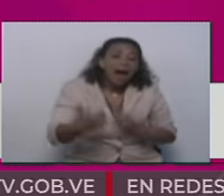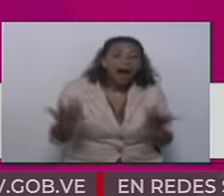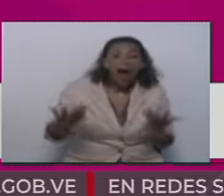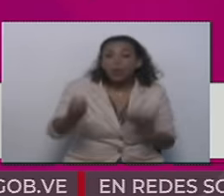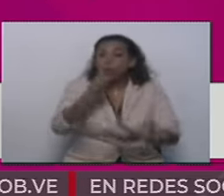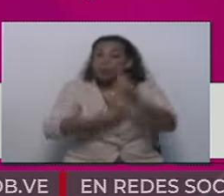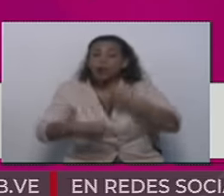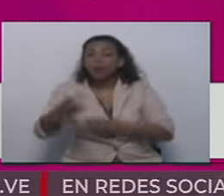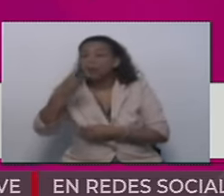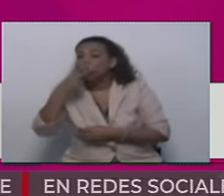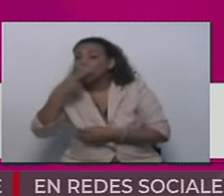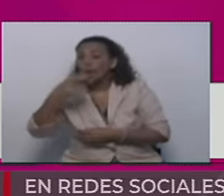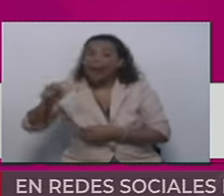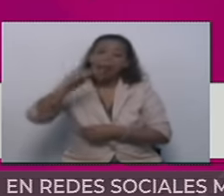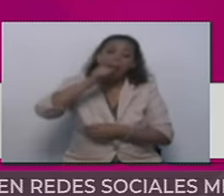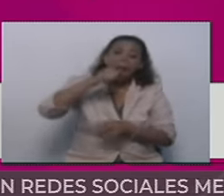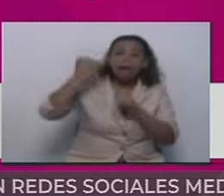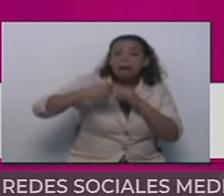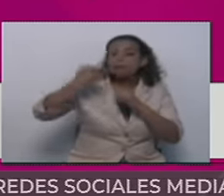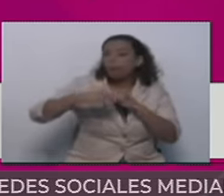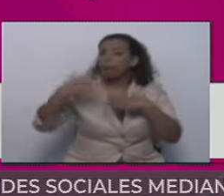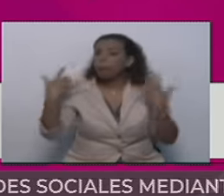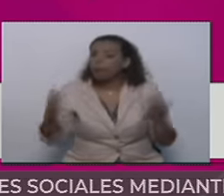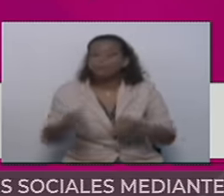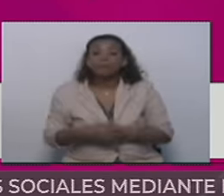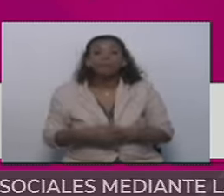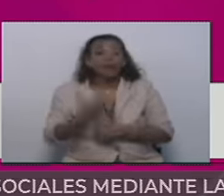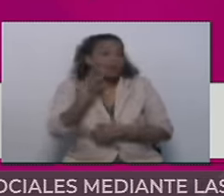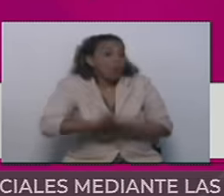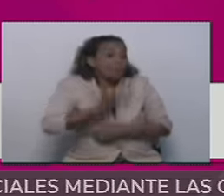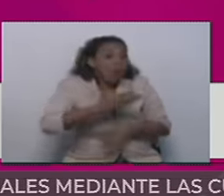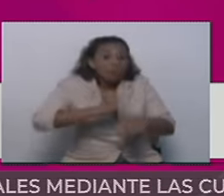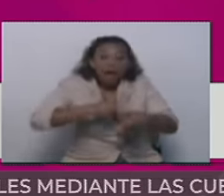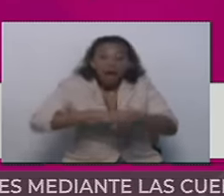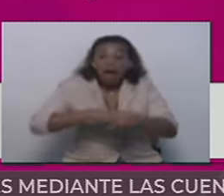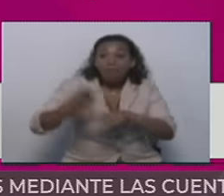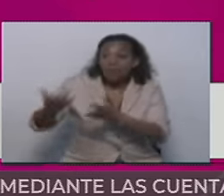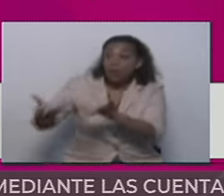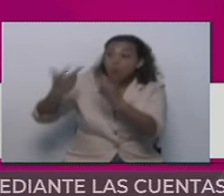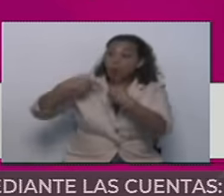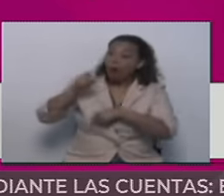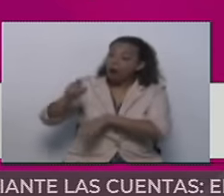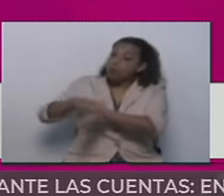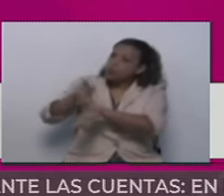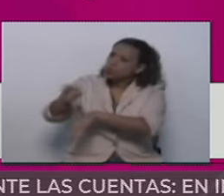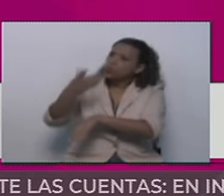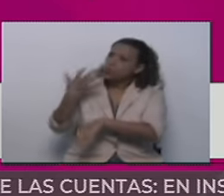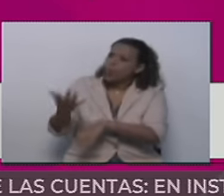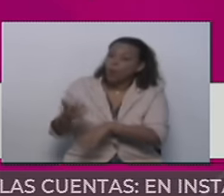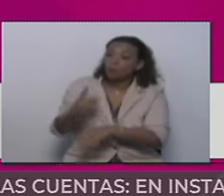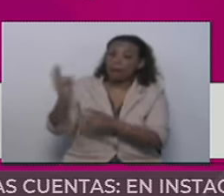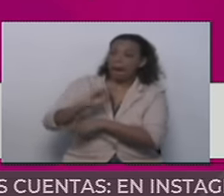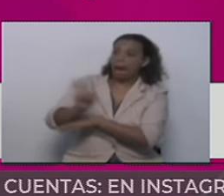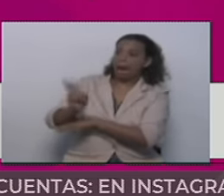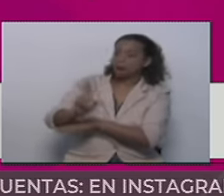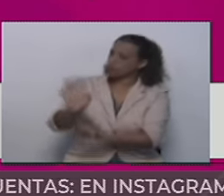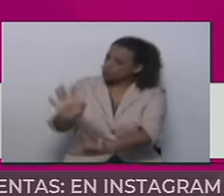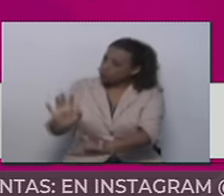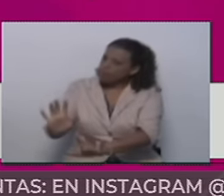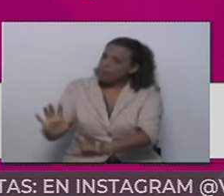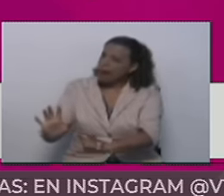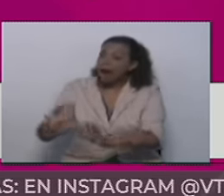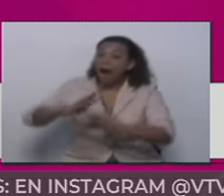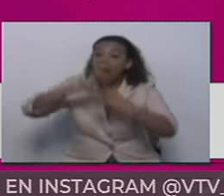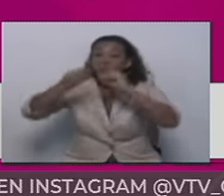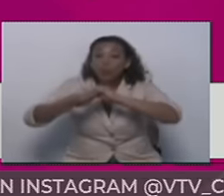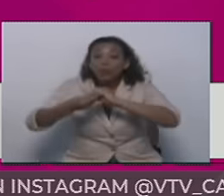consumo del tabaco y el alcohol. Y por supuesto, muy importante lo que acabas de decir, no lo digas tan rápido. Está